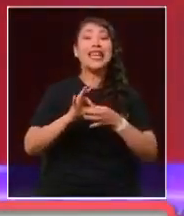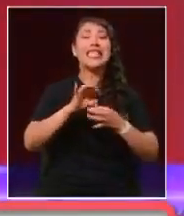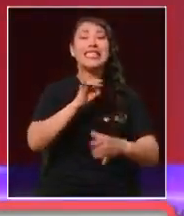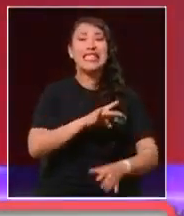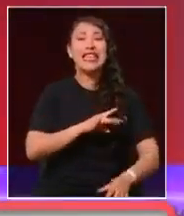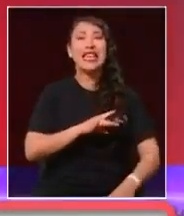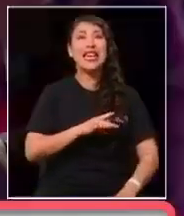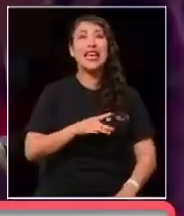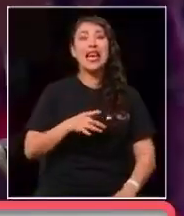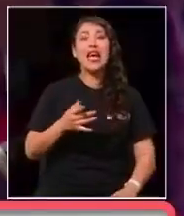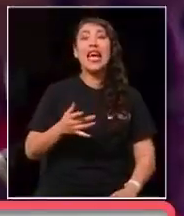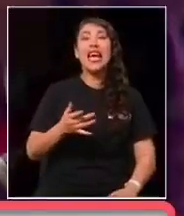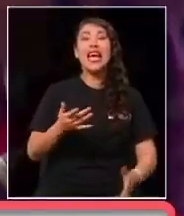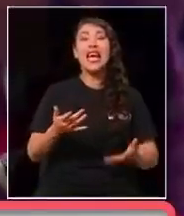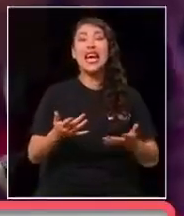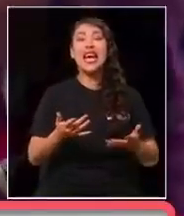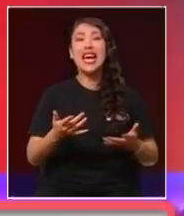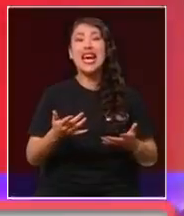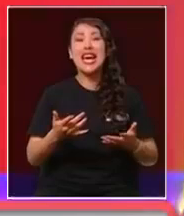Estoy listo.